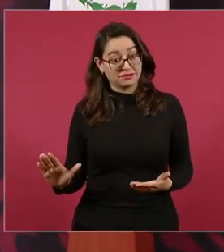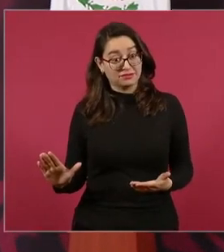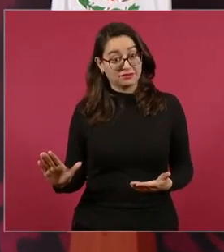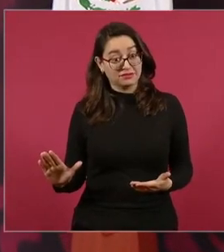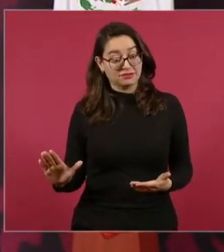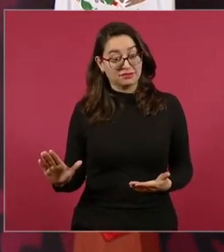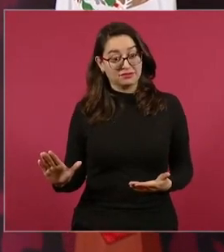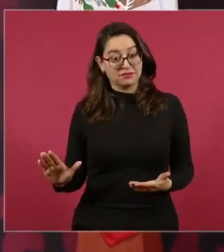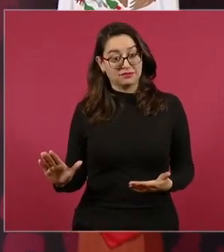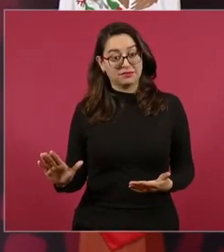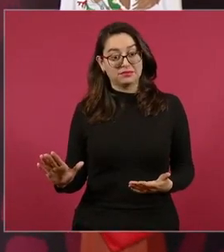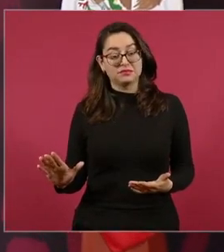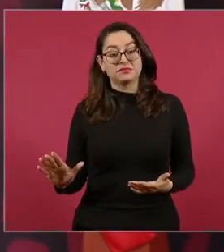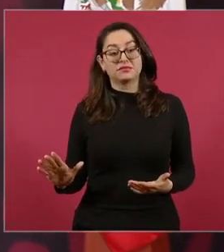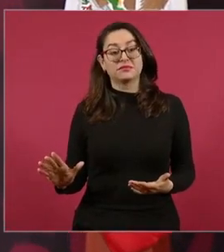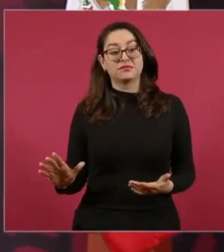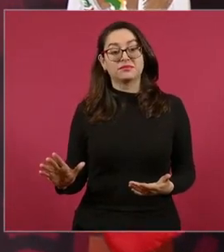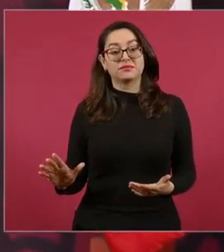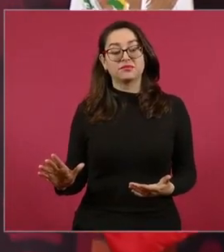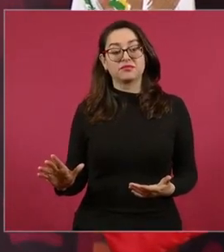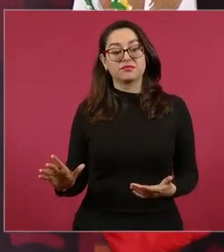se pagan abonos.